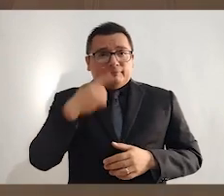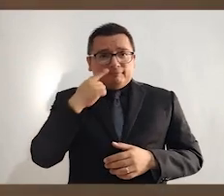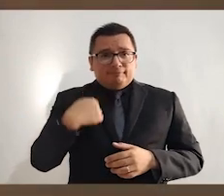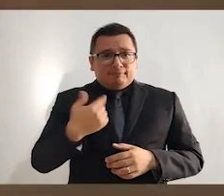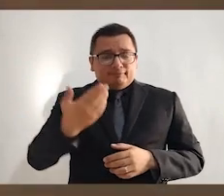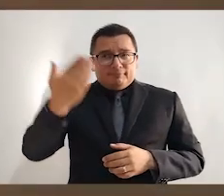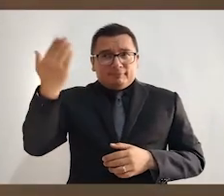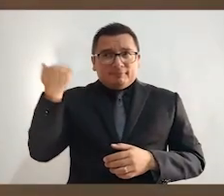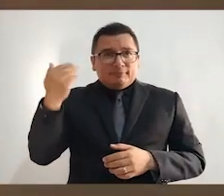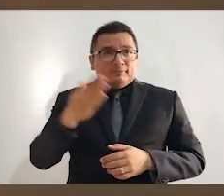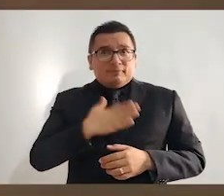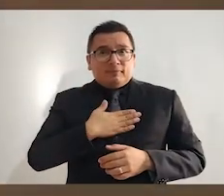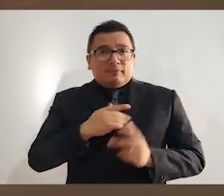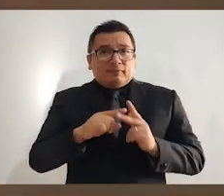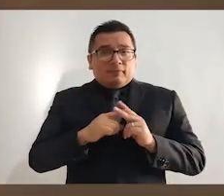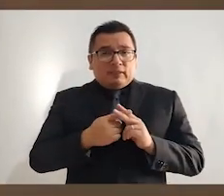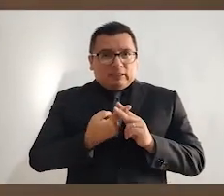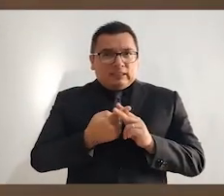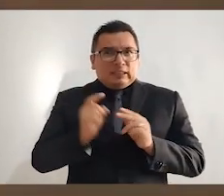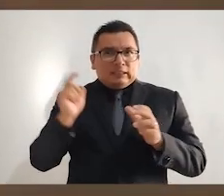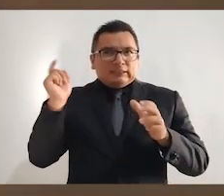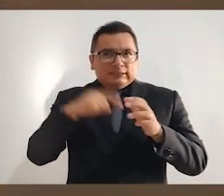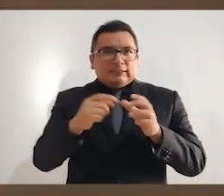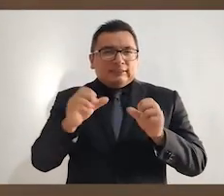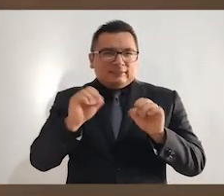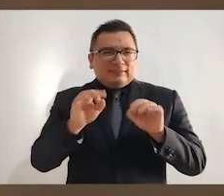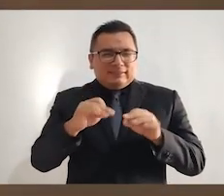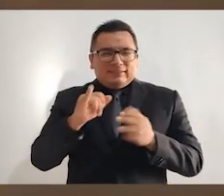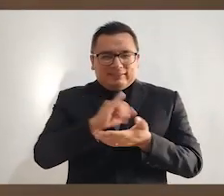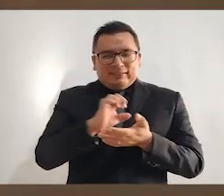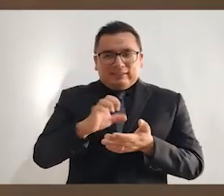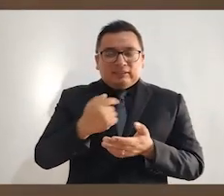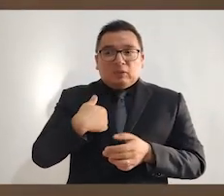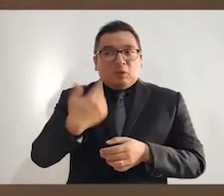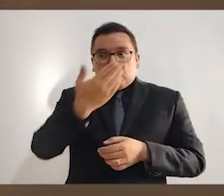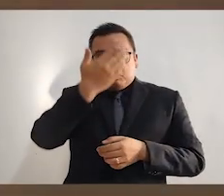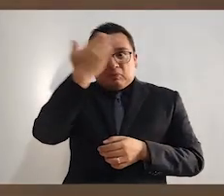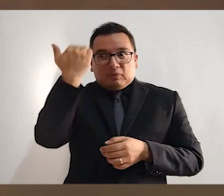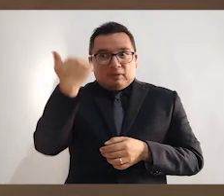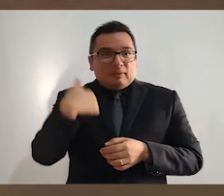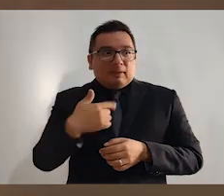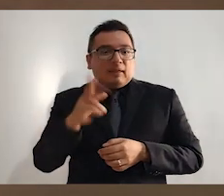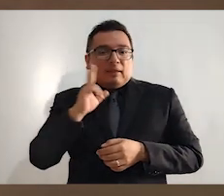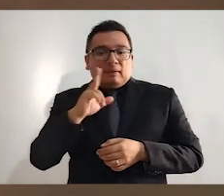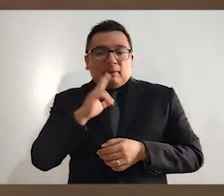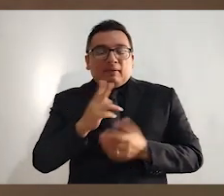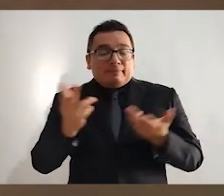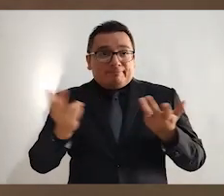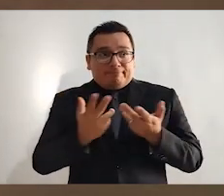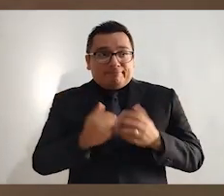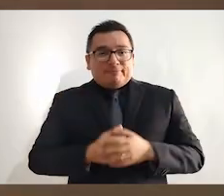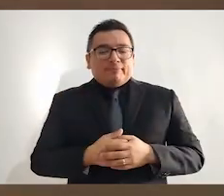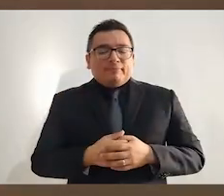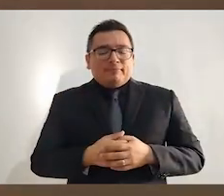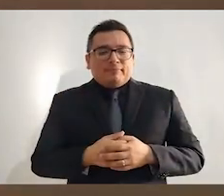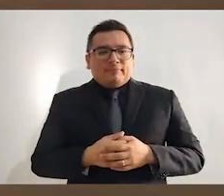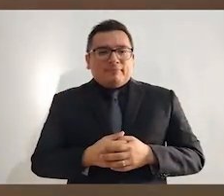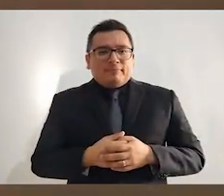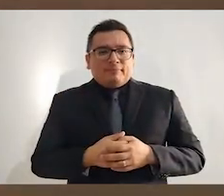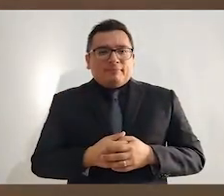yo inicié, no tenía idea ni qué tenía que hacer, ni qué se hacía en sí en el proceso